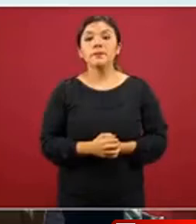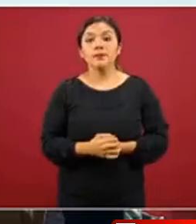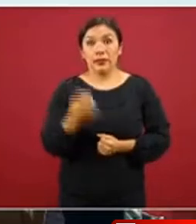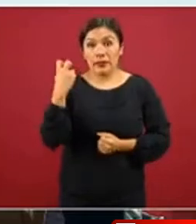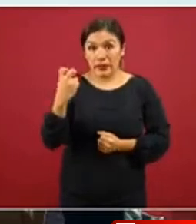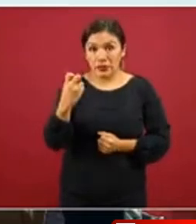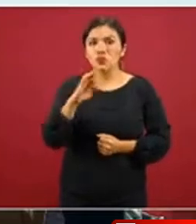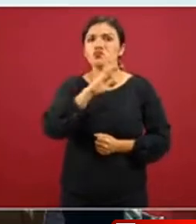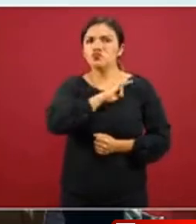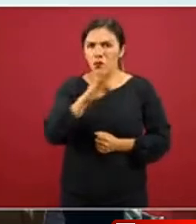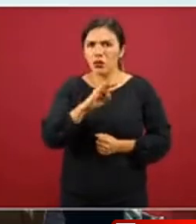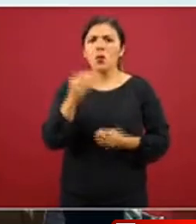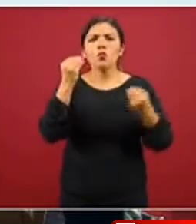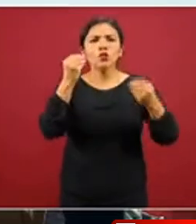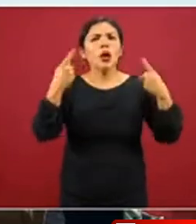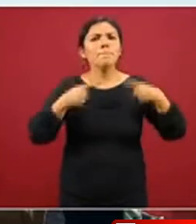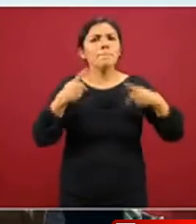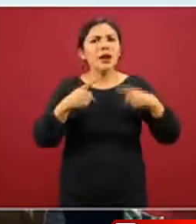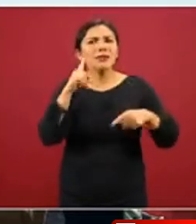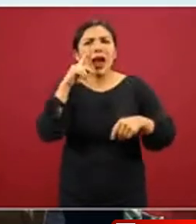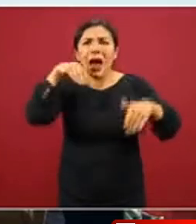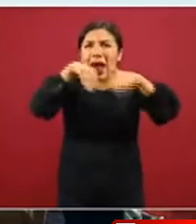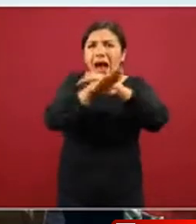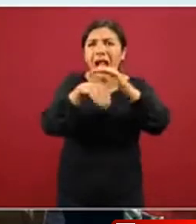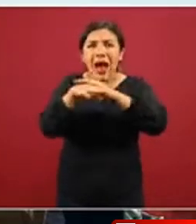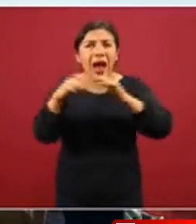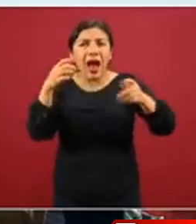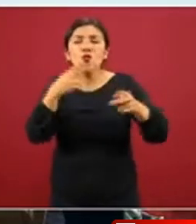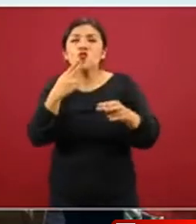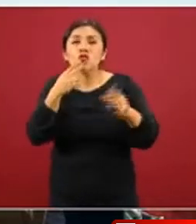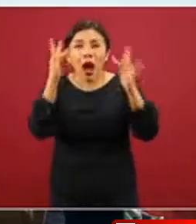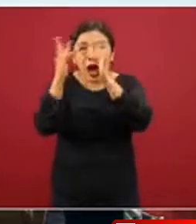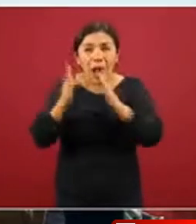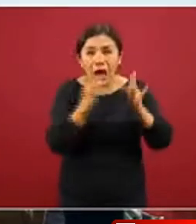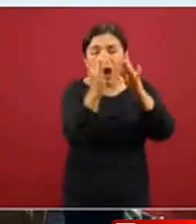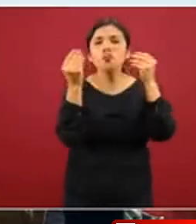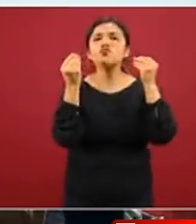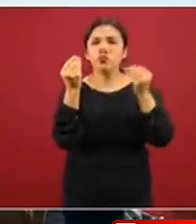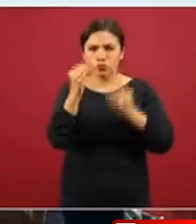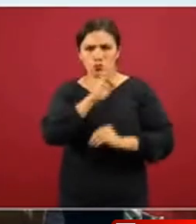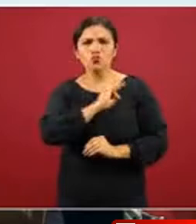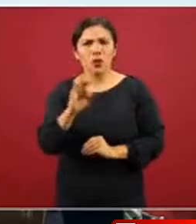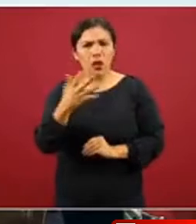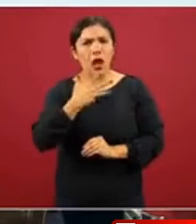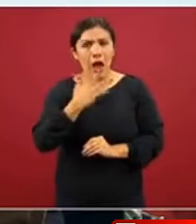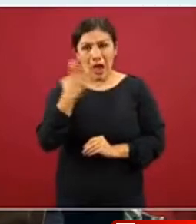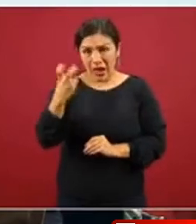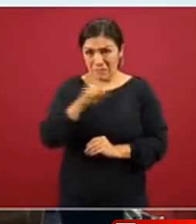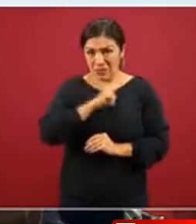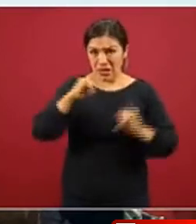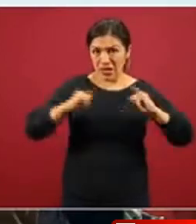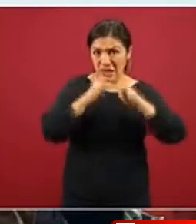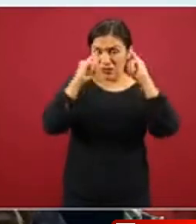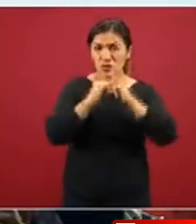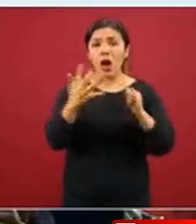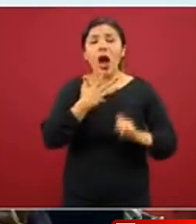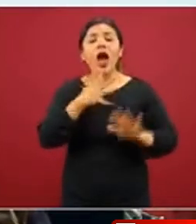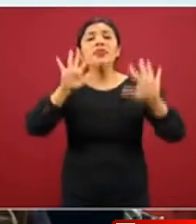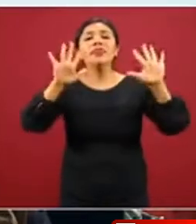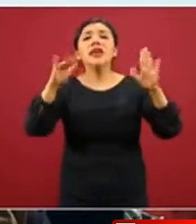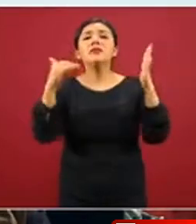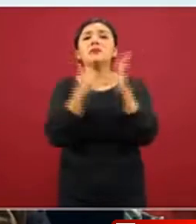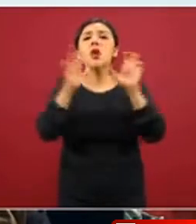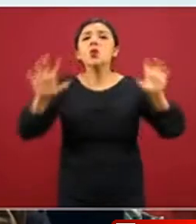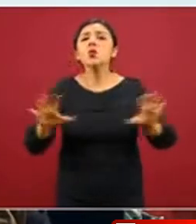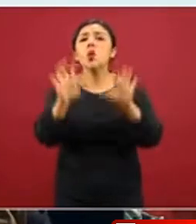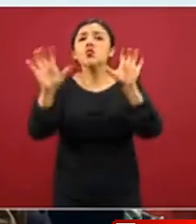Permite gran concurrencia de usuarios. Esto yo les podría decir, en nuestra institución 10,000 computadoras pueden